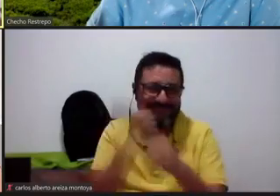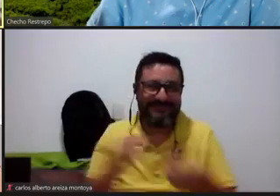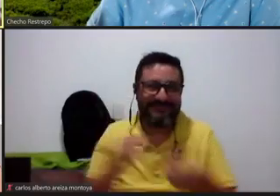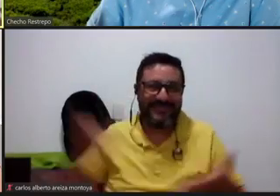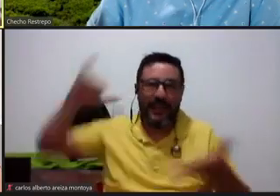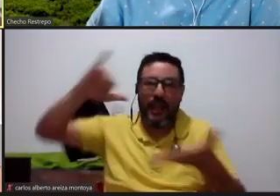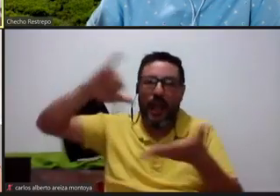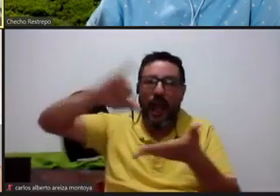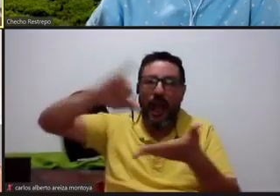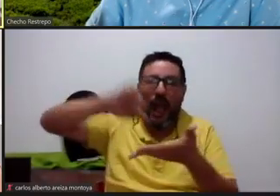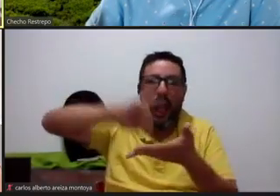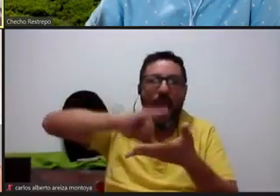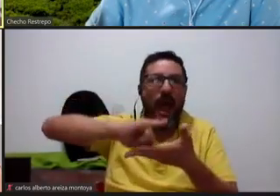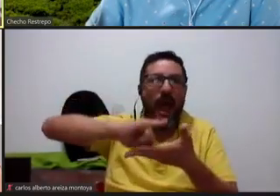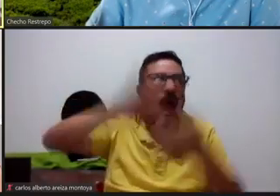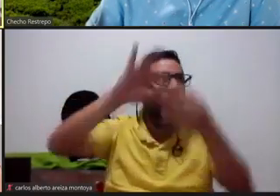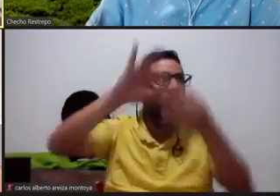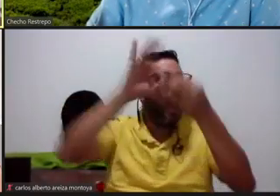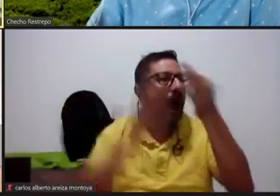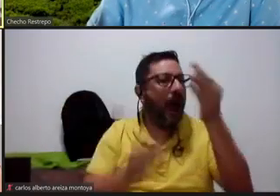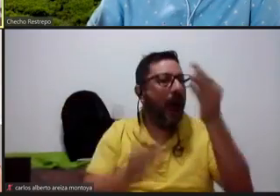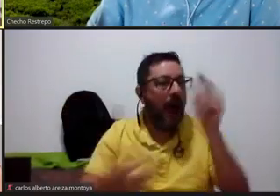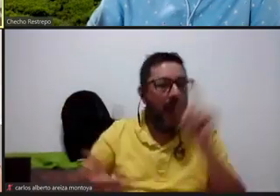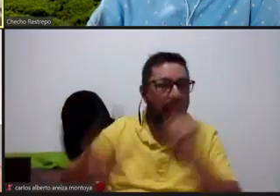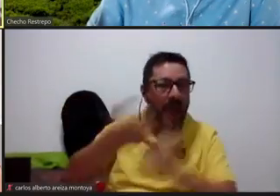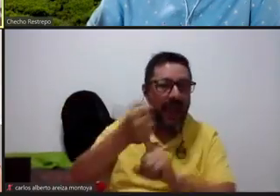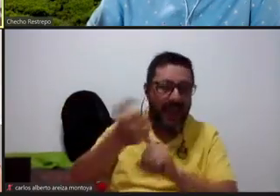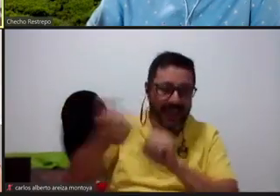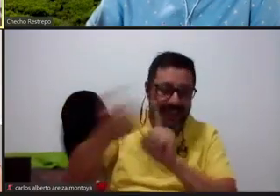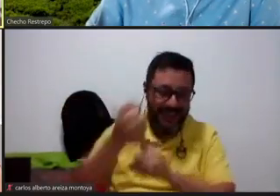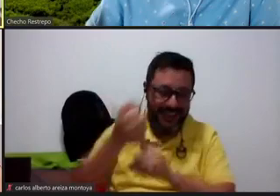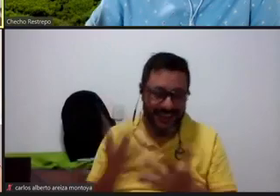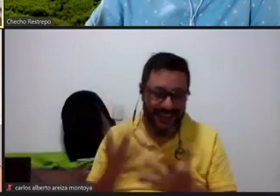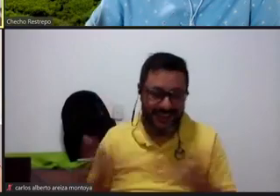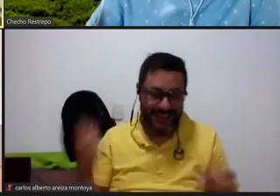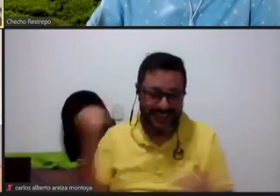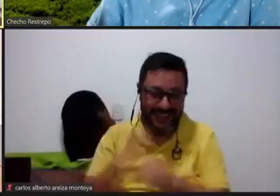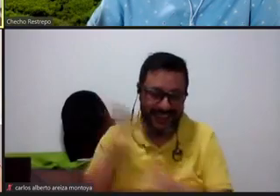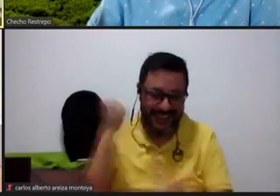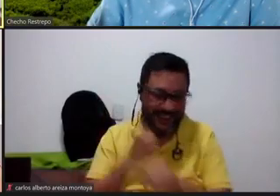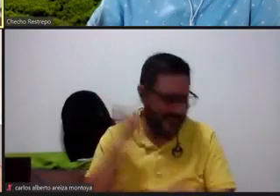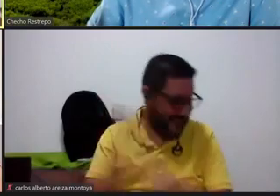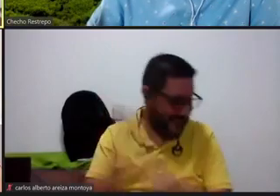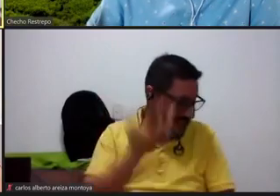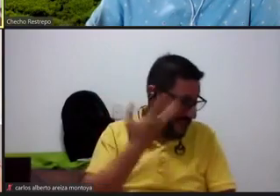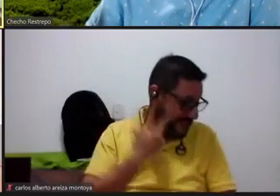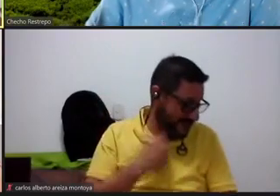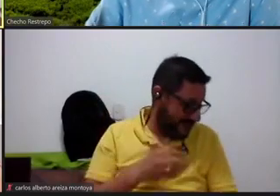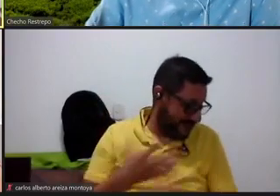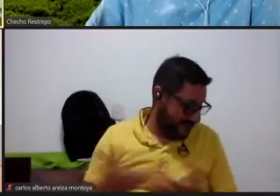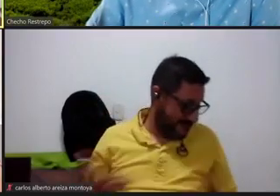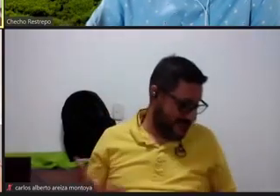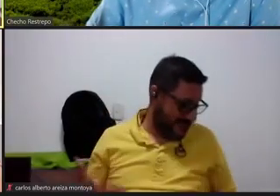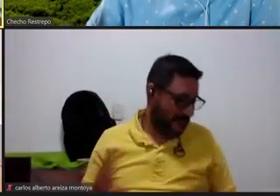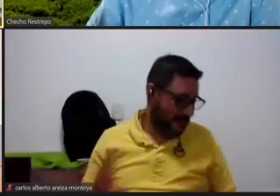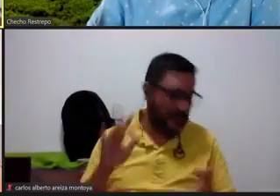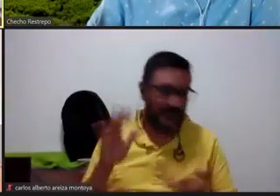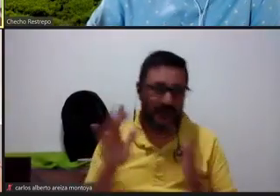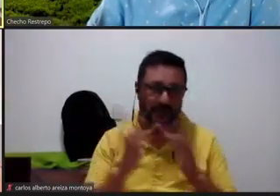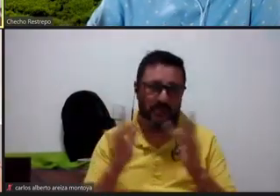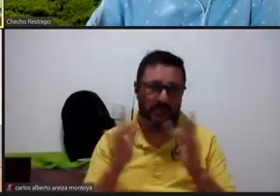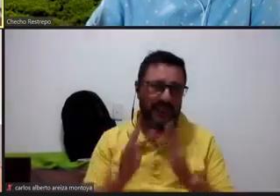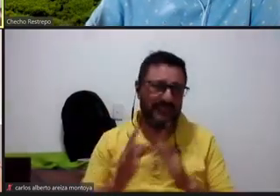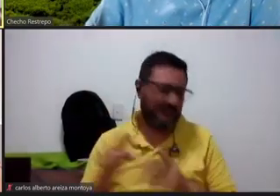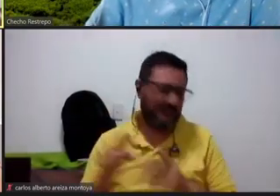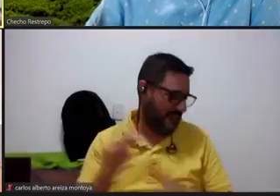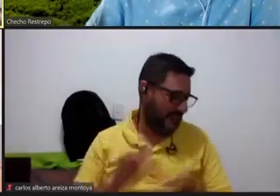y poder realizar los sueños o cumplirse como esos objetivos que uno trabaja día a día, yo pienso que la satisfacción